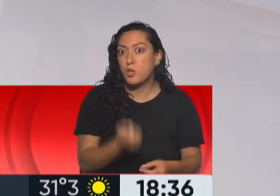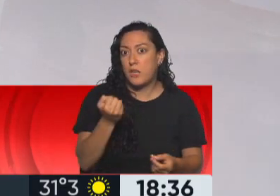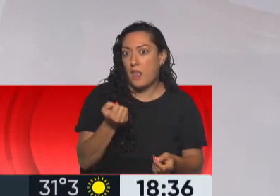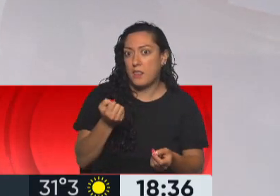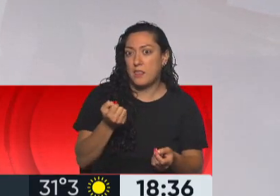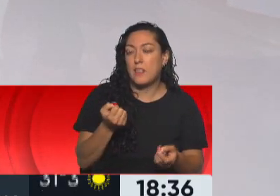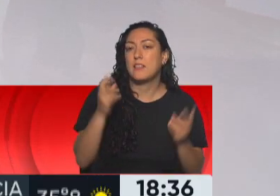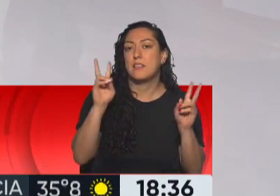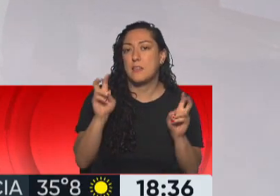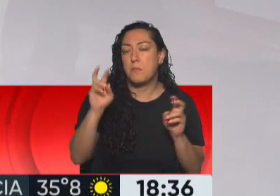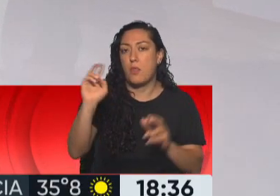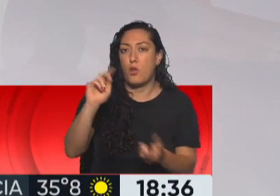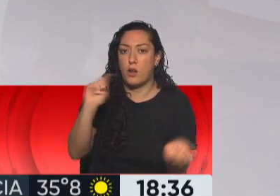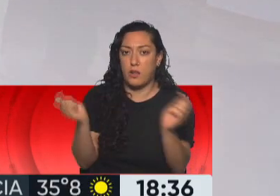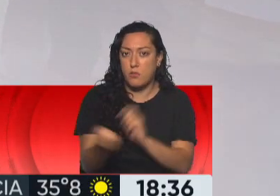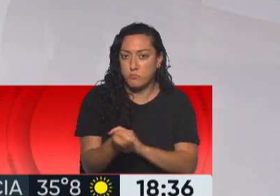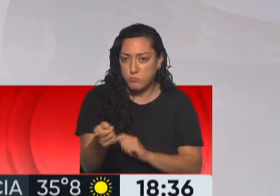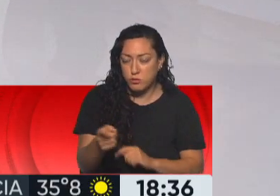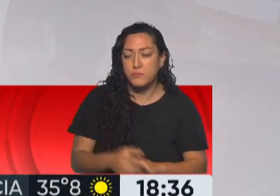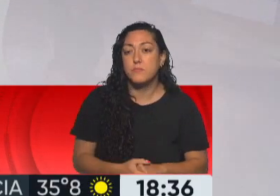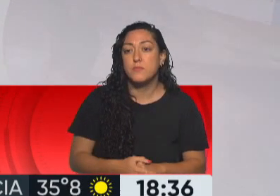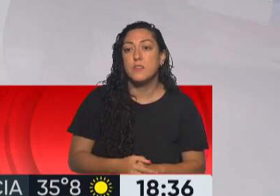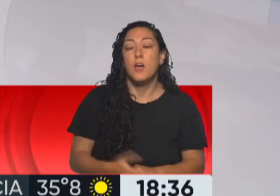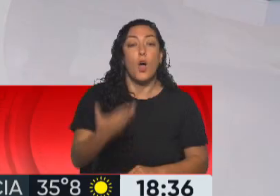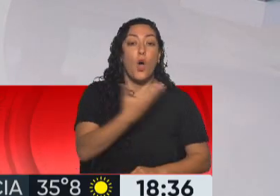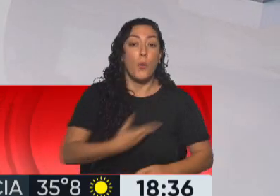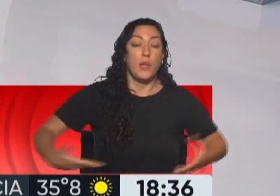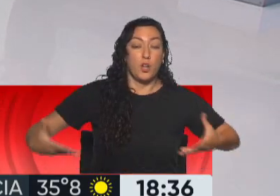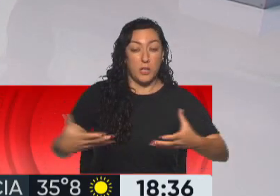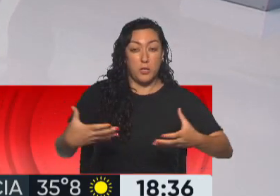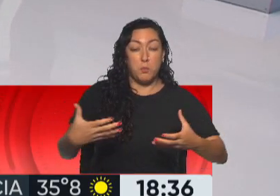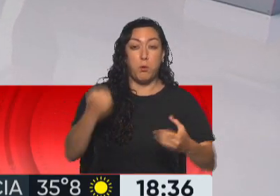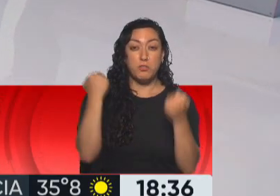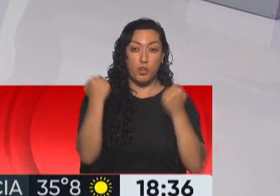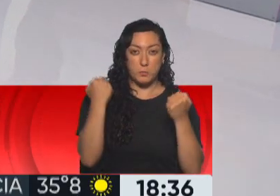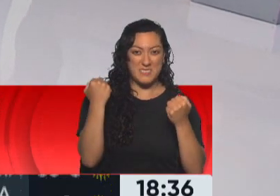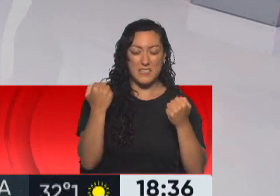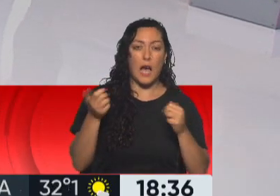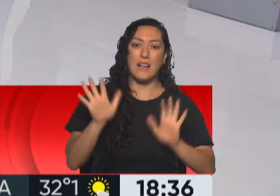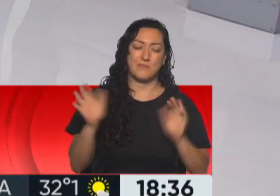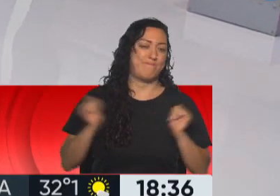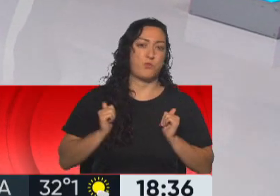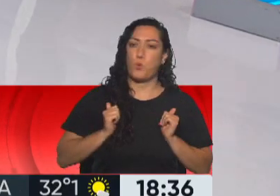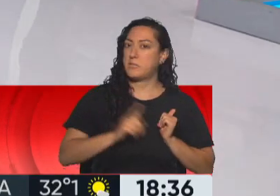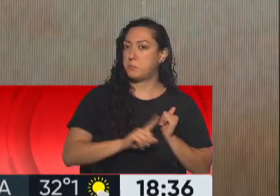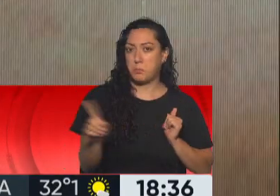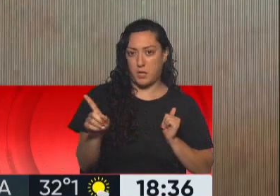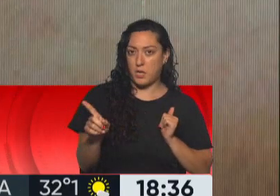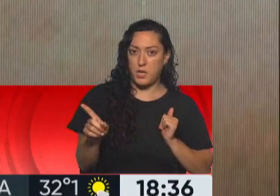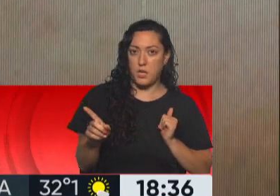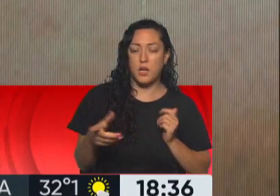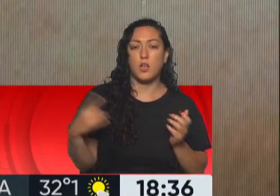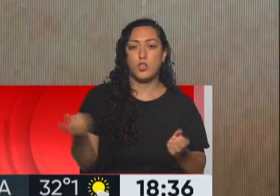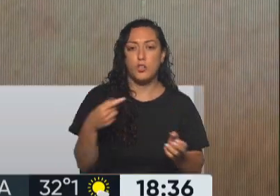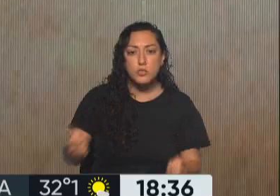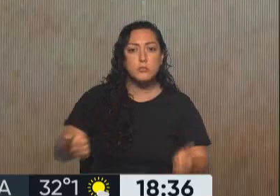cambio de evaluatorio? Bueno, no fue el dato que estaba esperando el equipo económico, el dato que se estaba esperando en el gobierno. Recordemos que la expectativa era